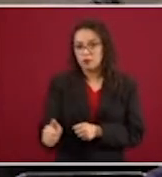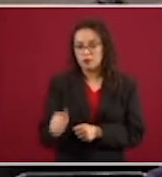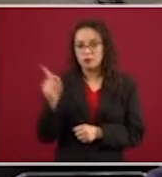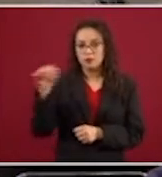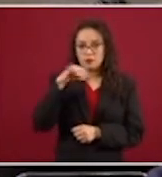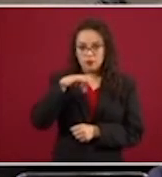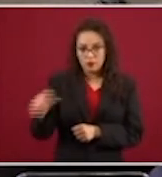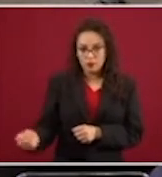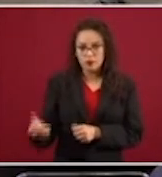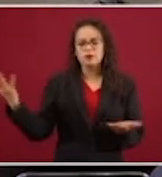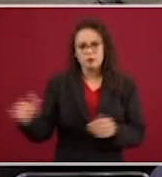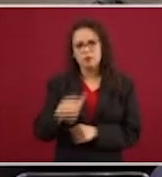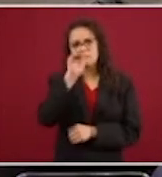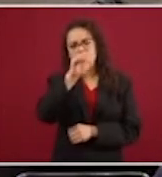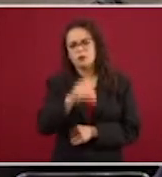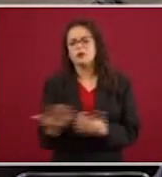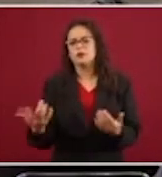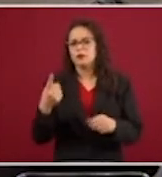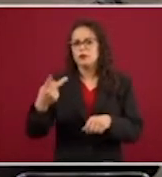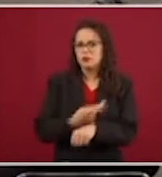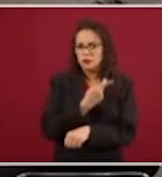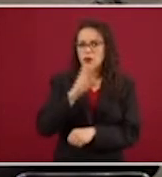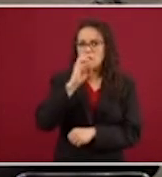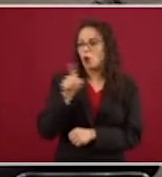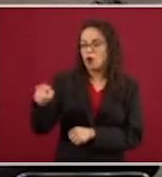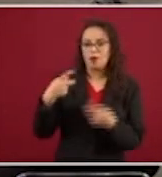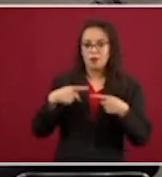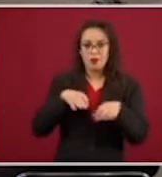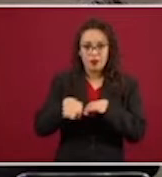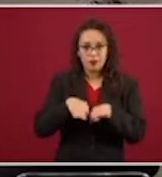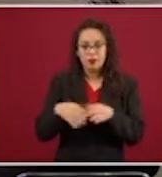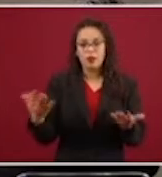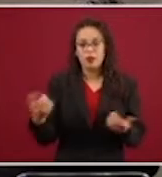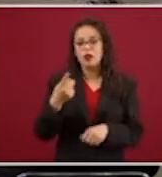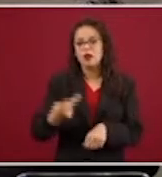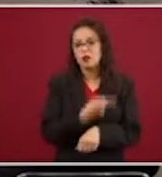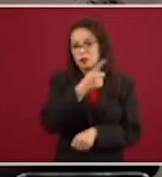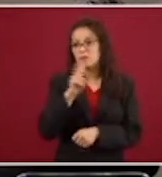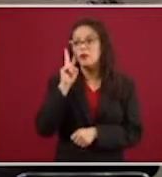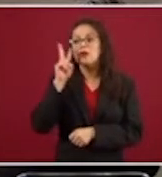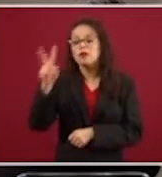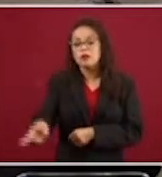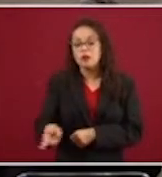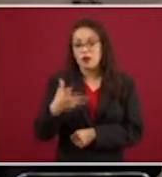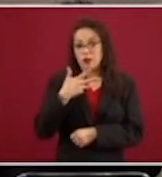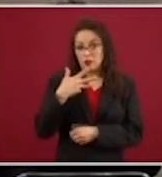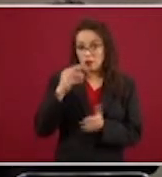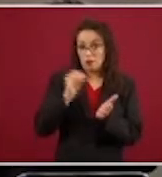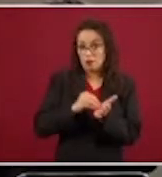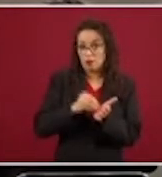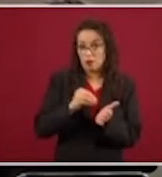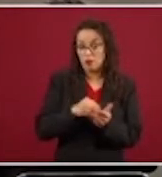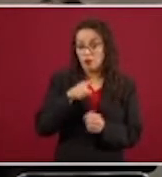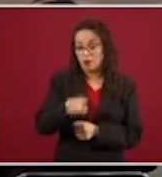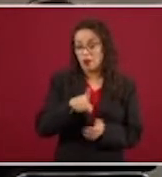sobre todo a ese trabajador que tiene que verificar la vigencia de sus derechos, porque en ese momento esa